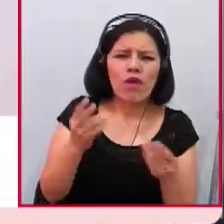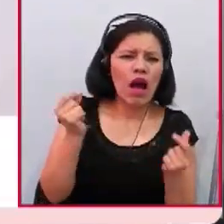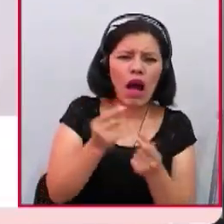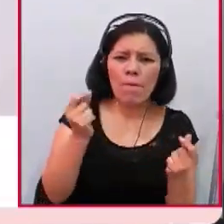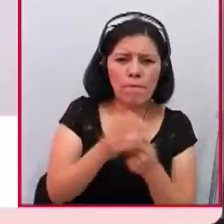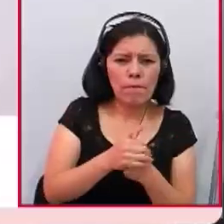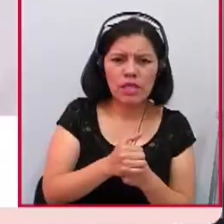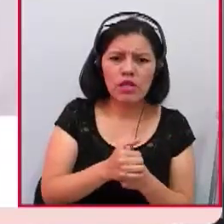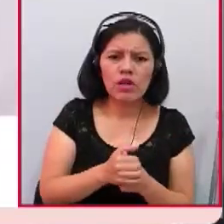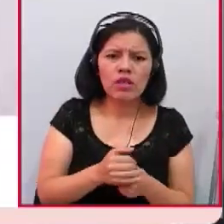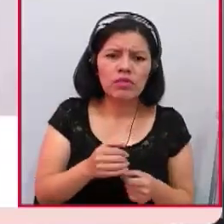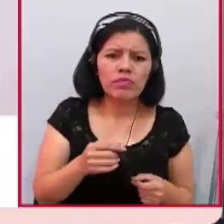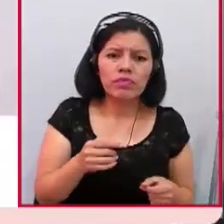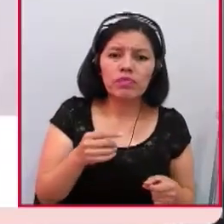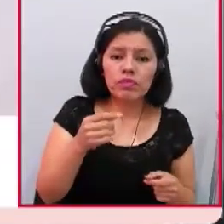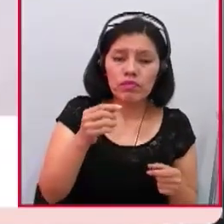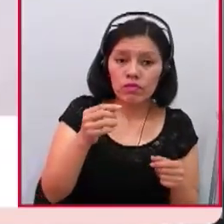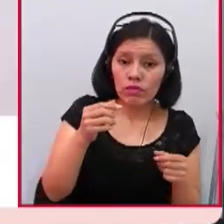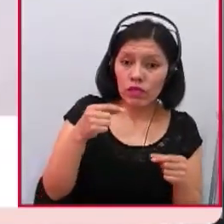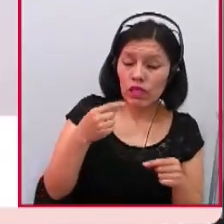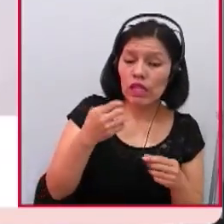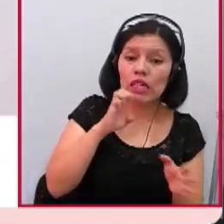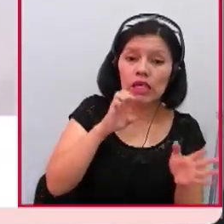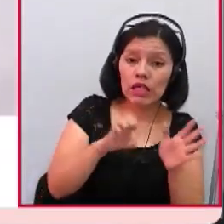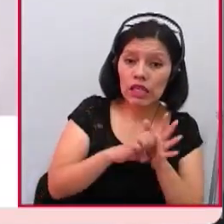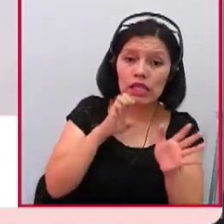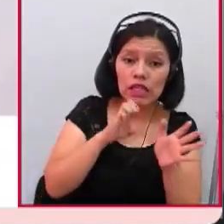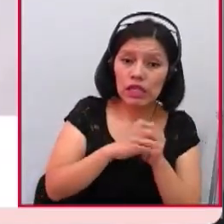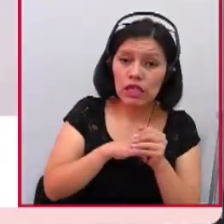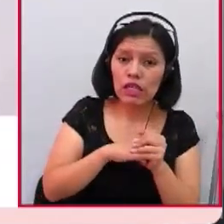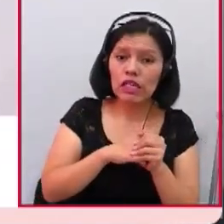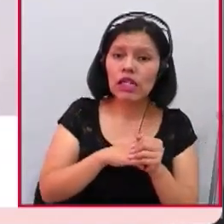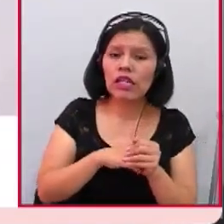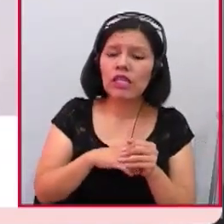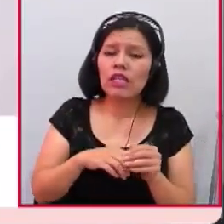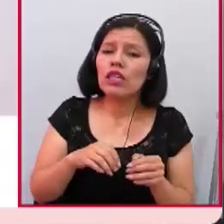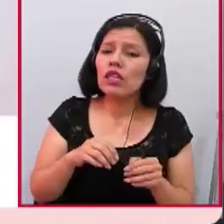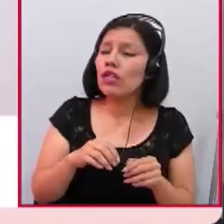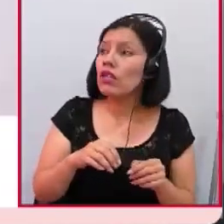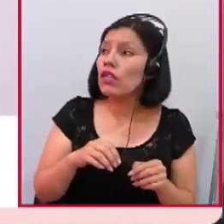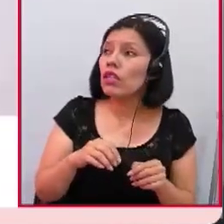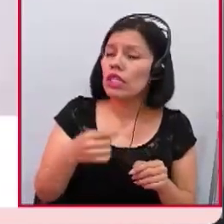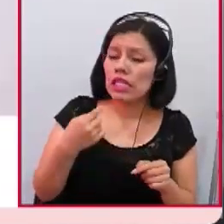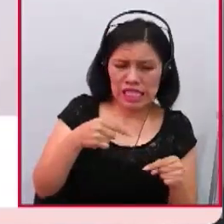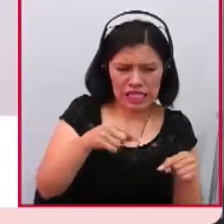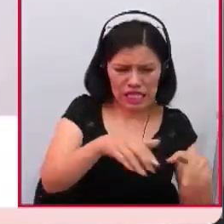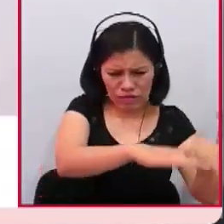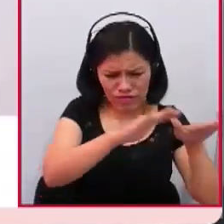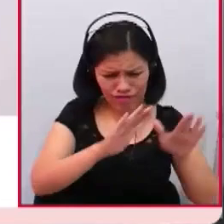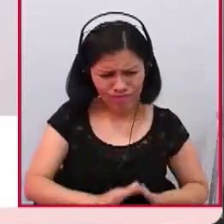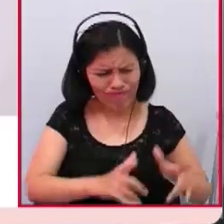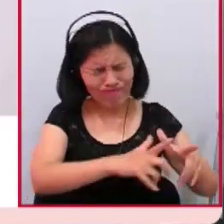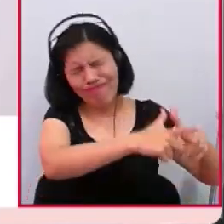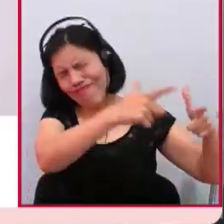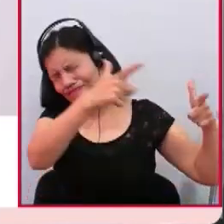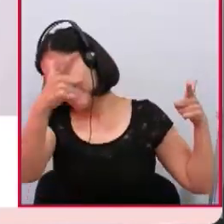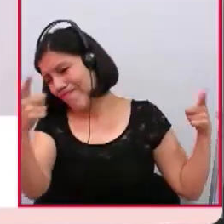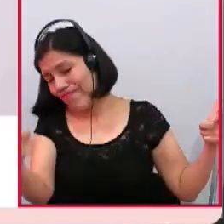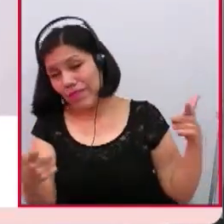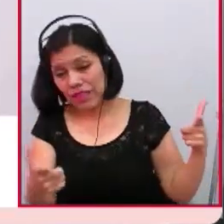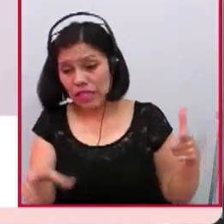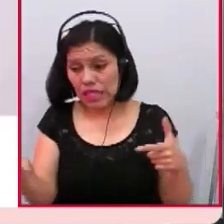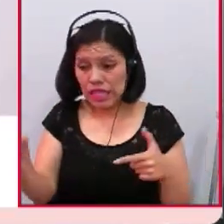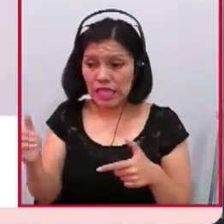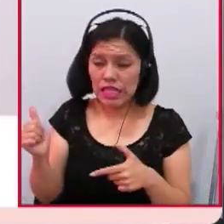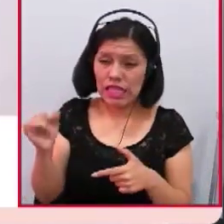pequeño, a diferencia de un flash, por ejemplo, que es grande, es enorme, este horno y tiene diferentes controles. El ICE es muy